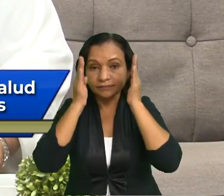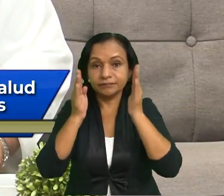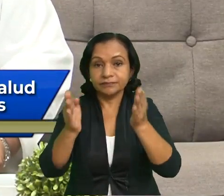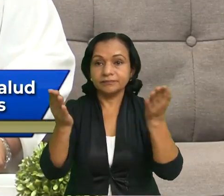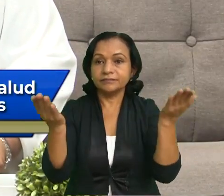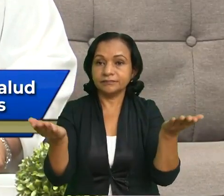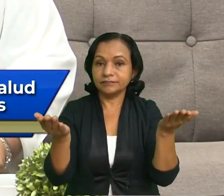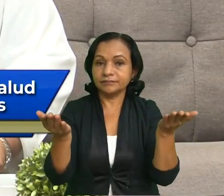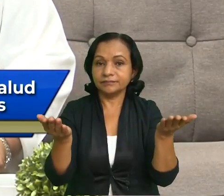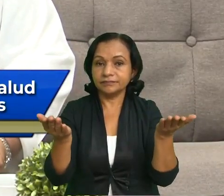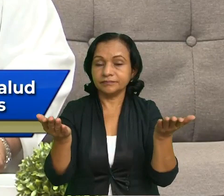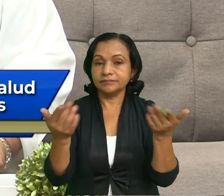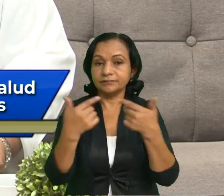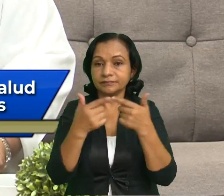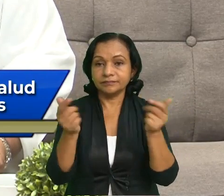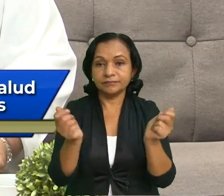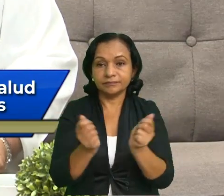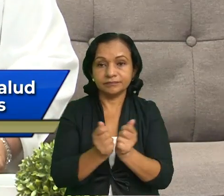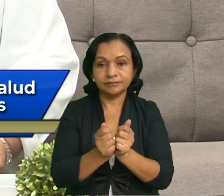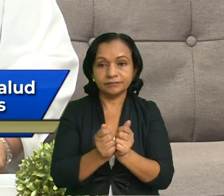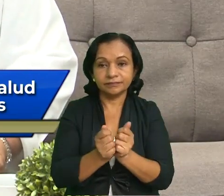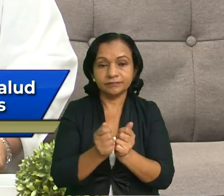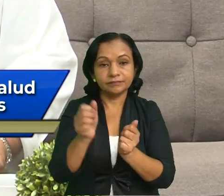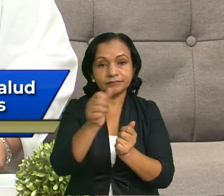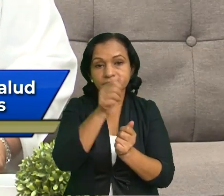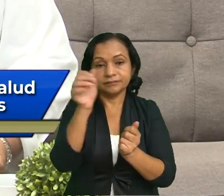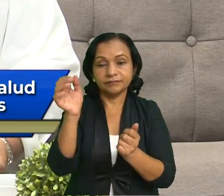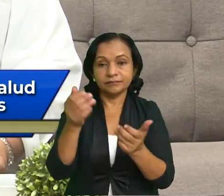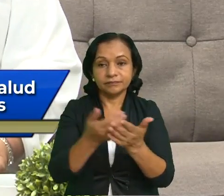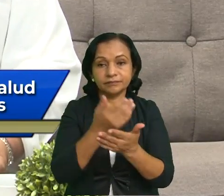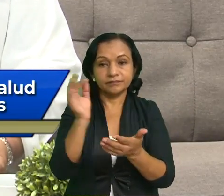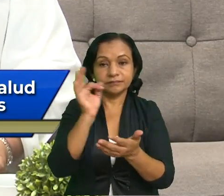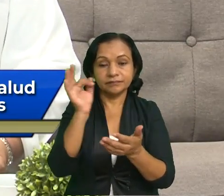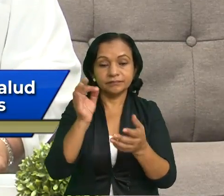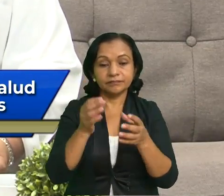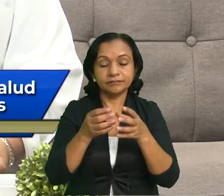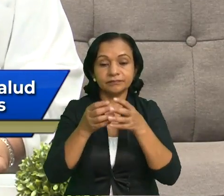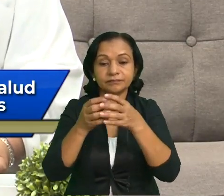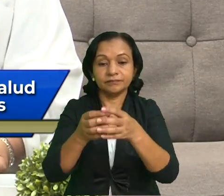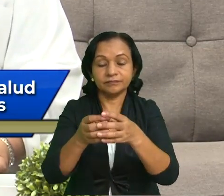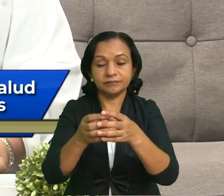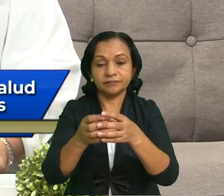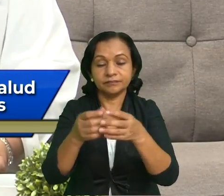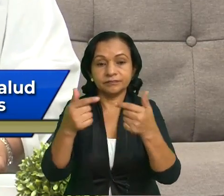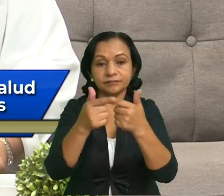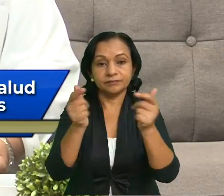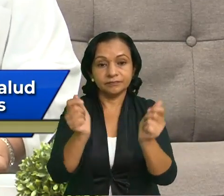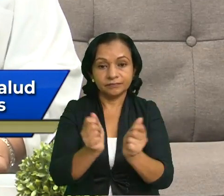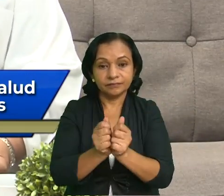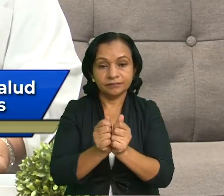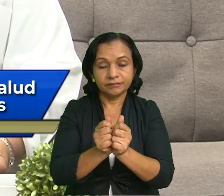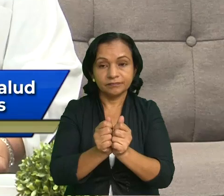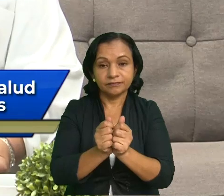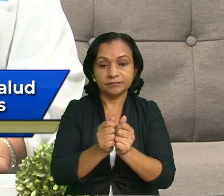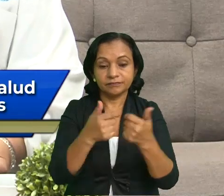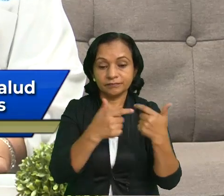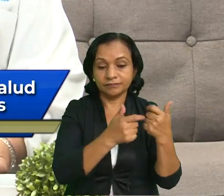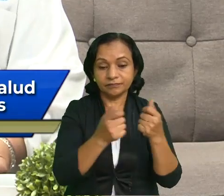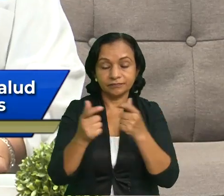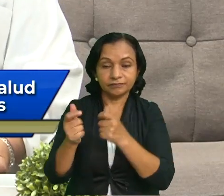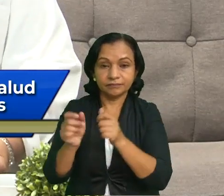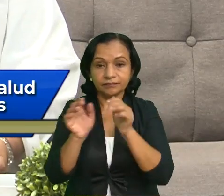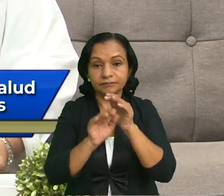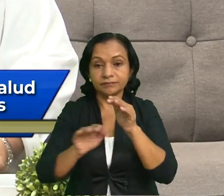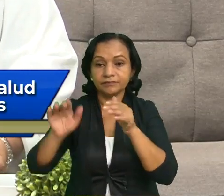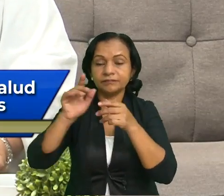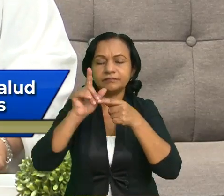y fuera de ese sector tener estrategia no llegas al sector y del sector te vas a la brigada de ahí salen brigada todavía más